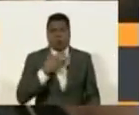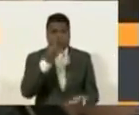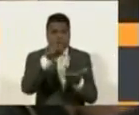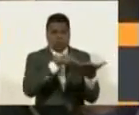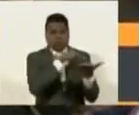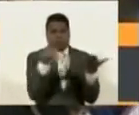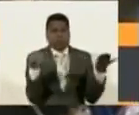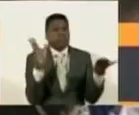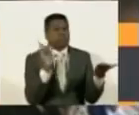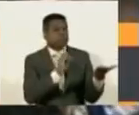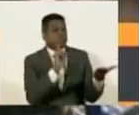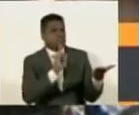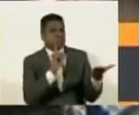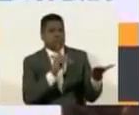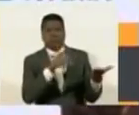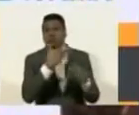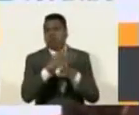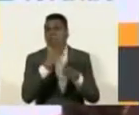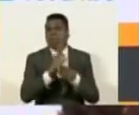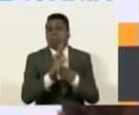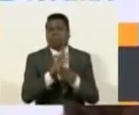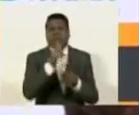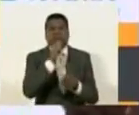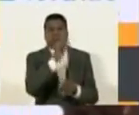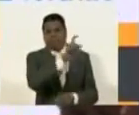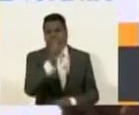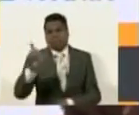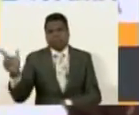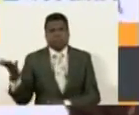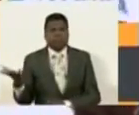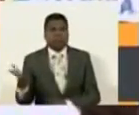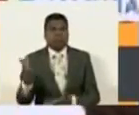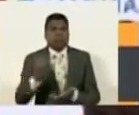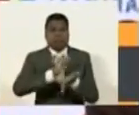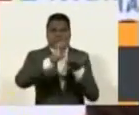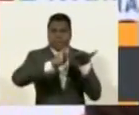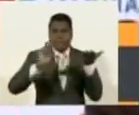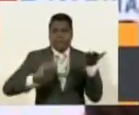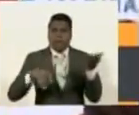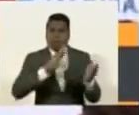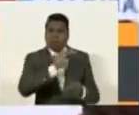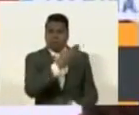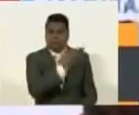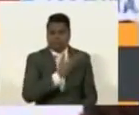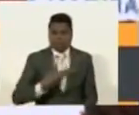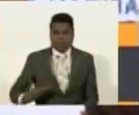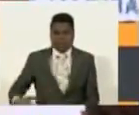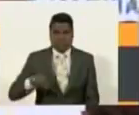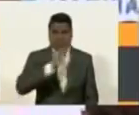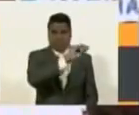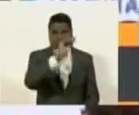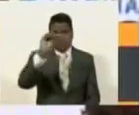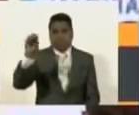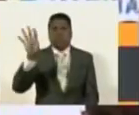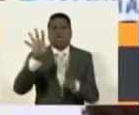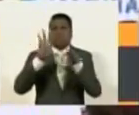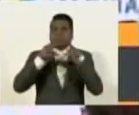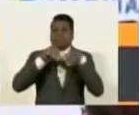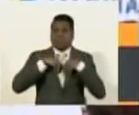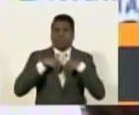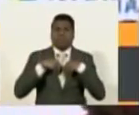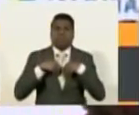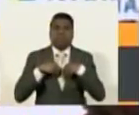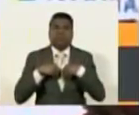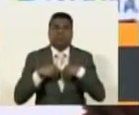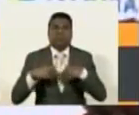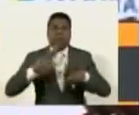Llámese como se llame. El presidente Maduro, cuando convoca, está asumiendo esto, porque es